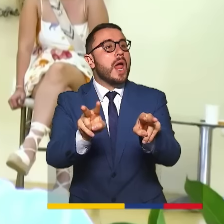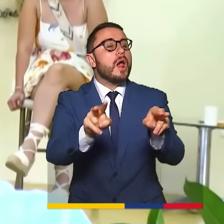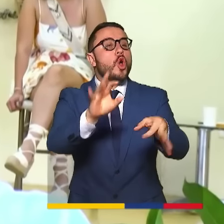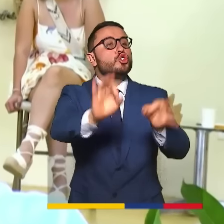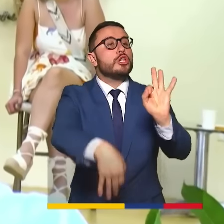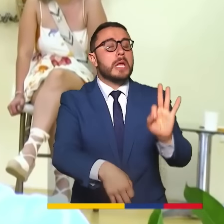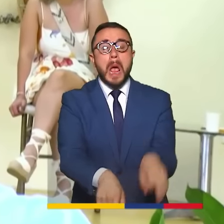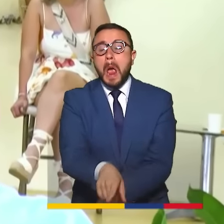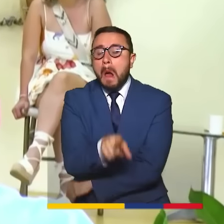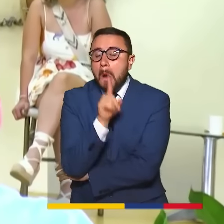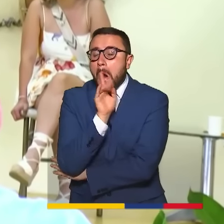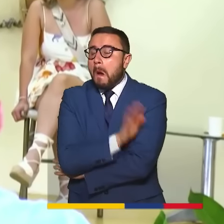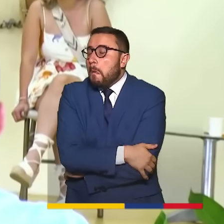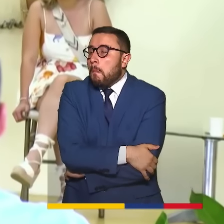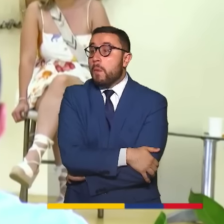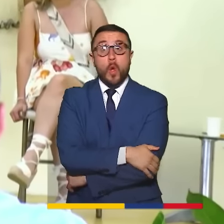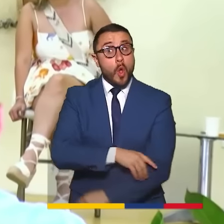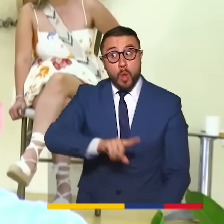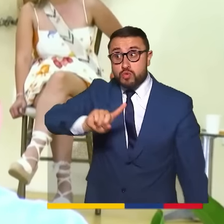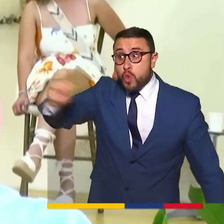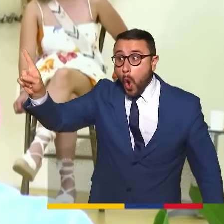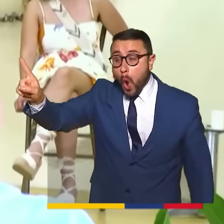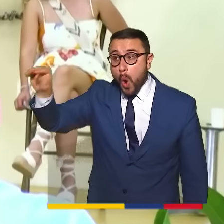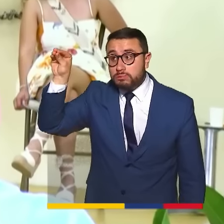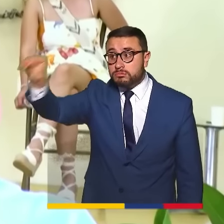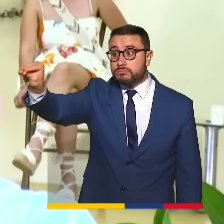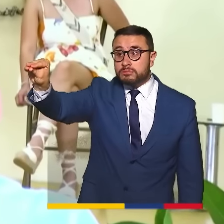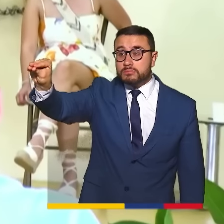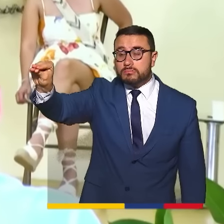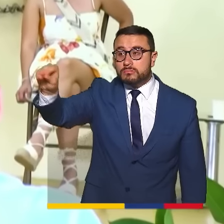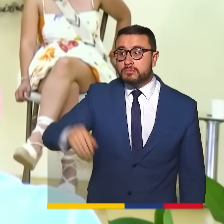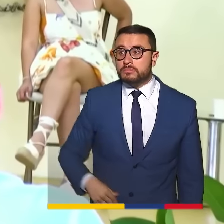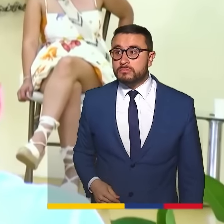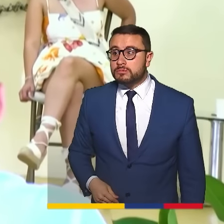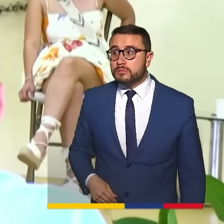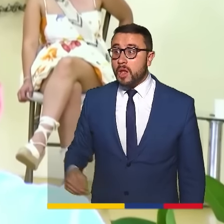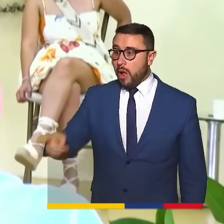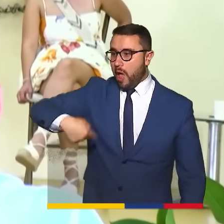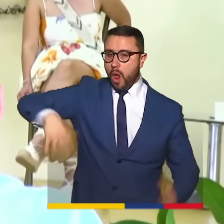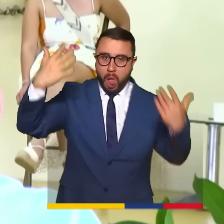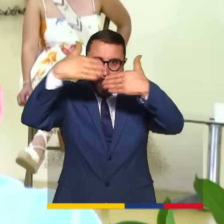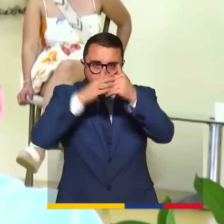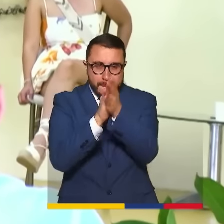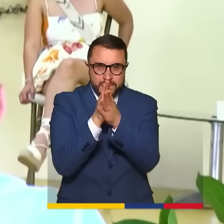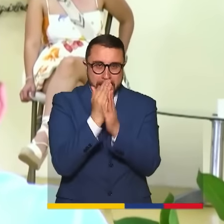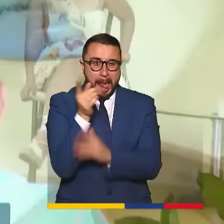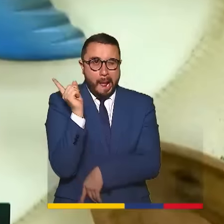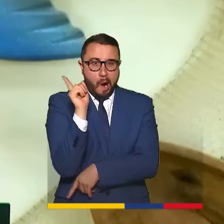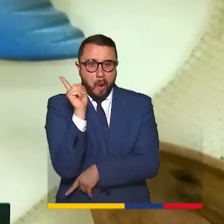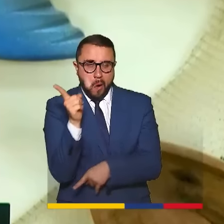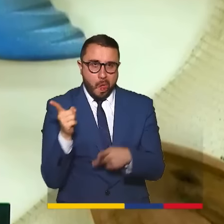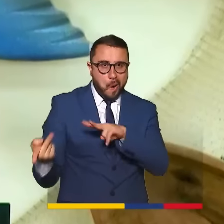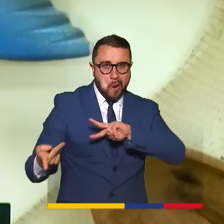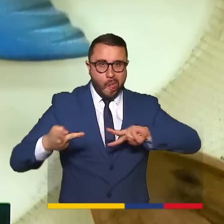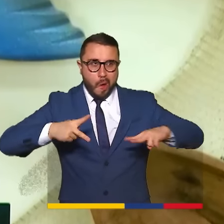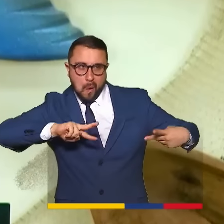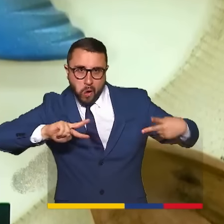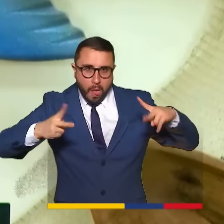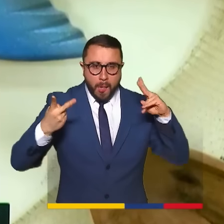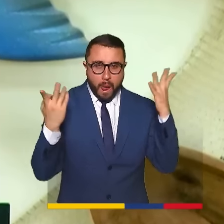injusticia, que no puede ser traficada en politiquerías, en